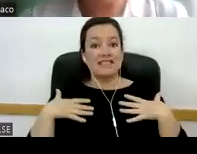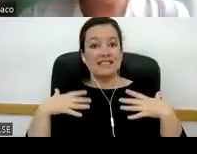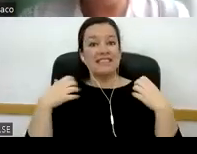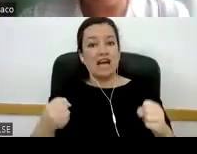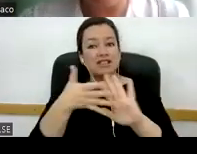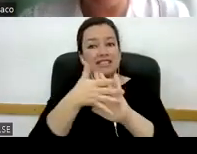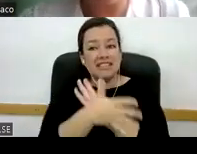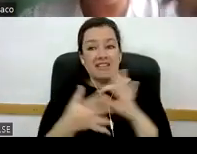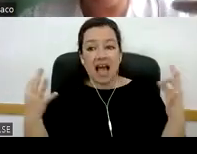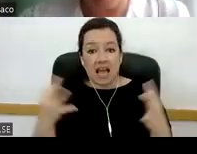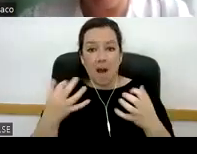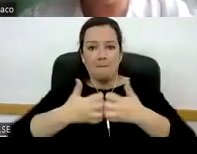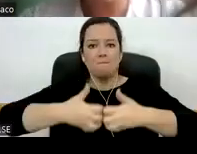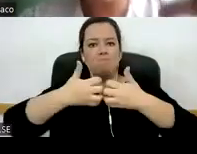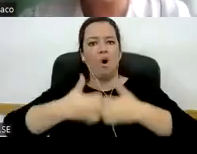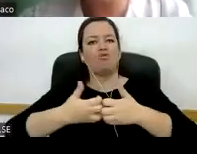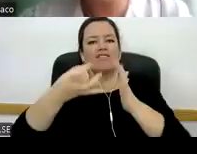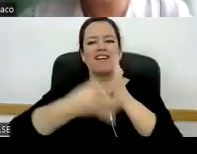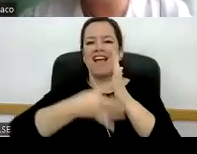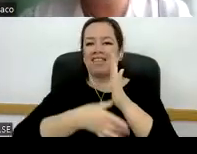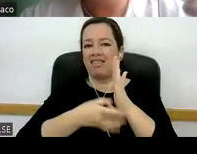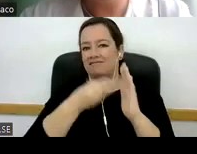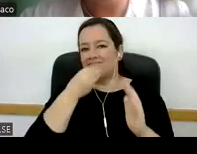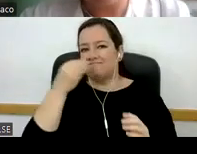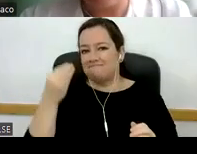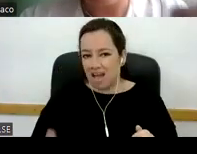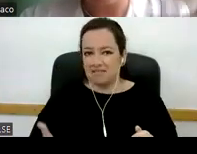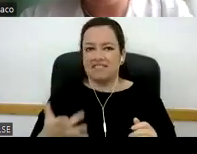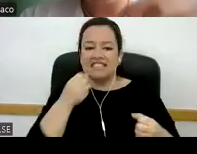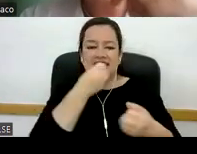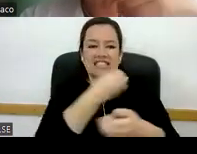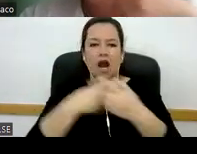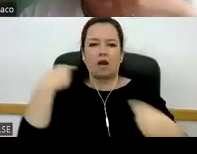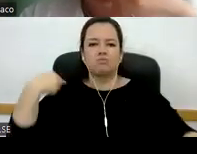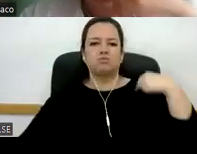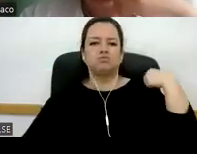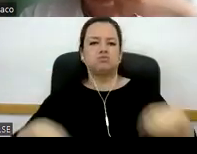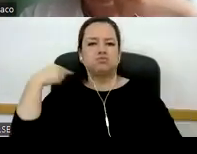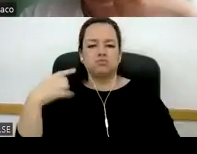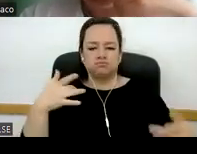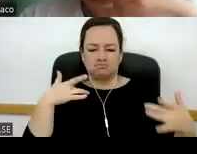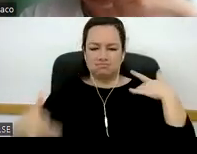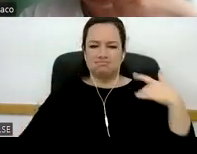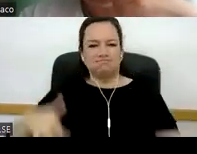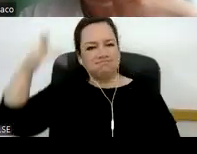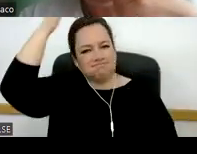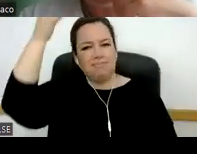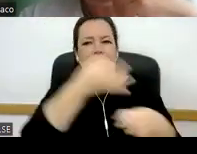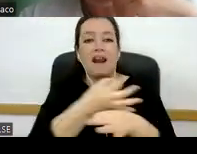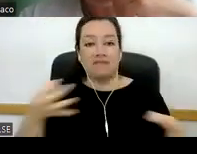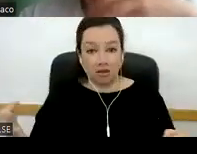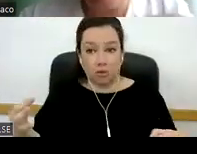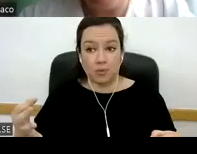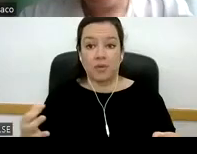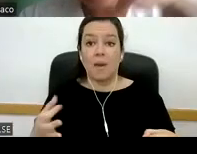vamos a conseguir que ese motor sea más eficaz a la hora de hacer llegar la sangre a los tejidos que pretendemos irrigar. Y